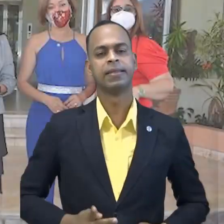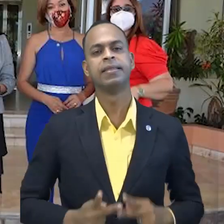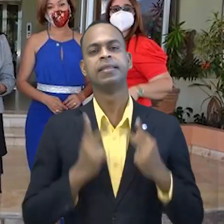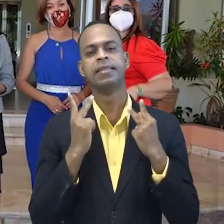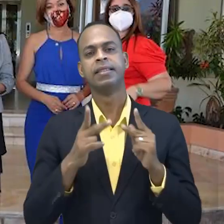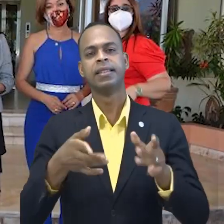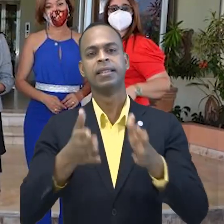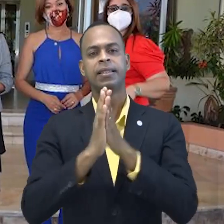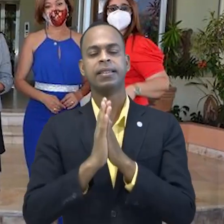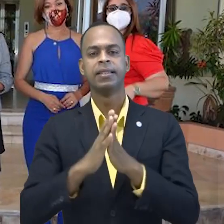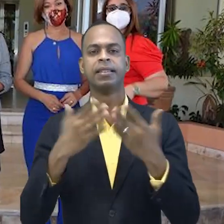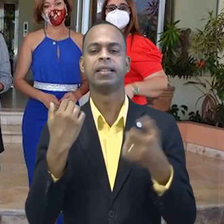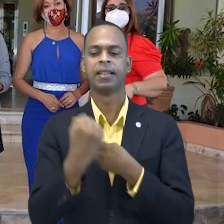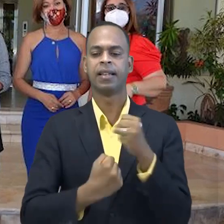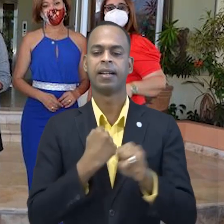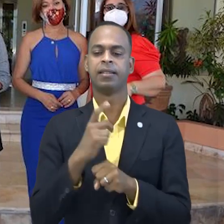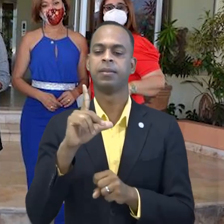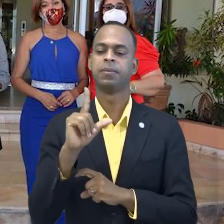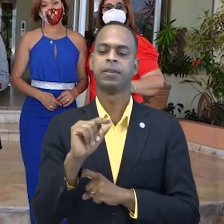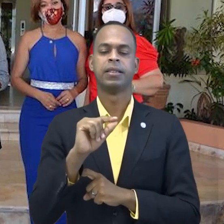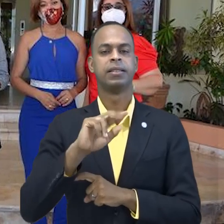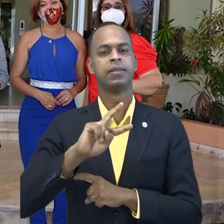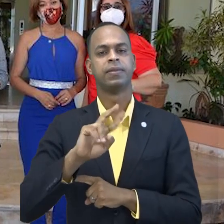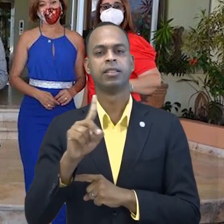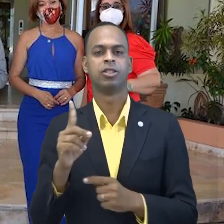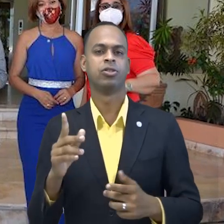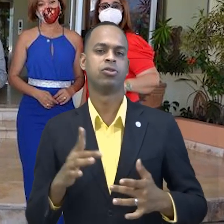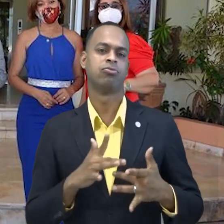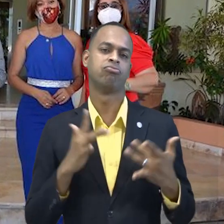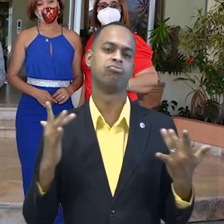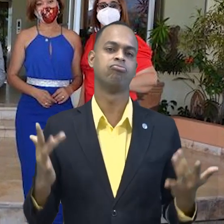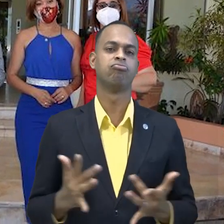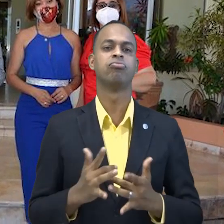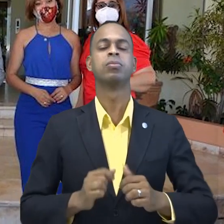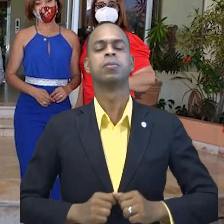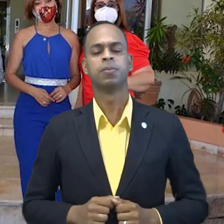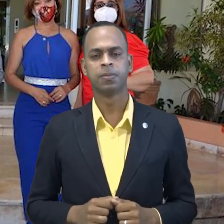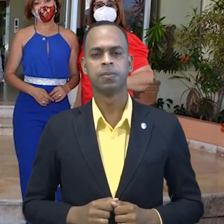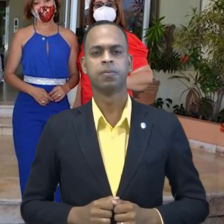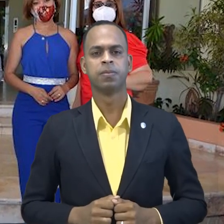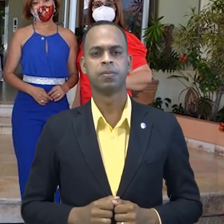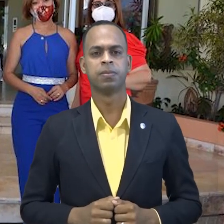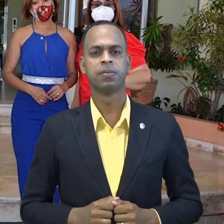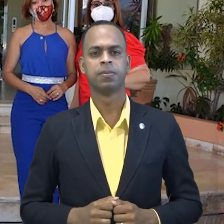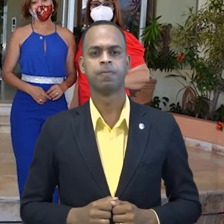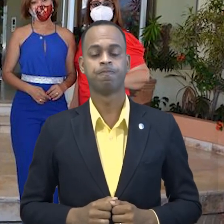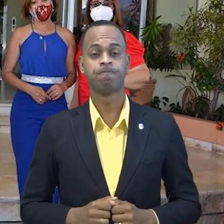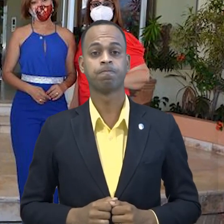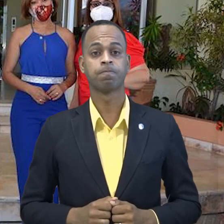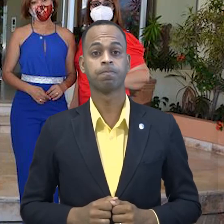para que podamos dar gracias por la vida y pedir por un 2021 esperanzador.